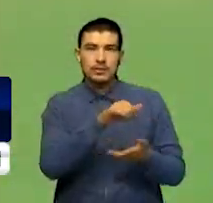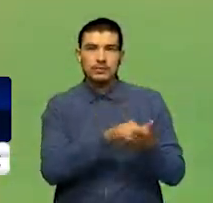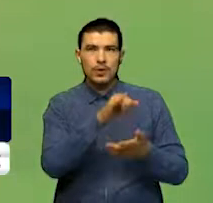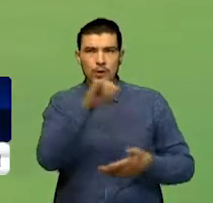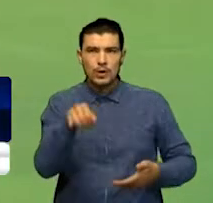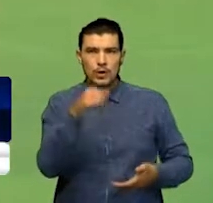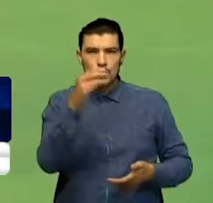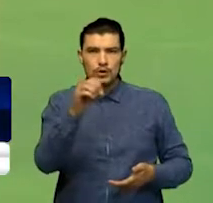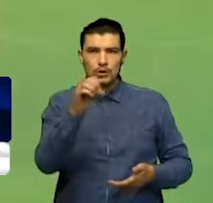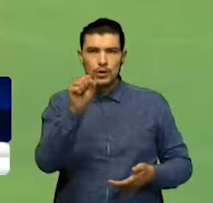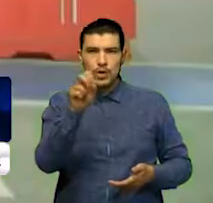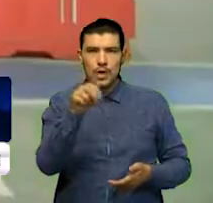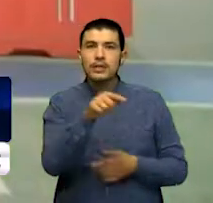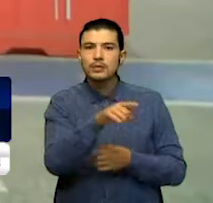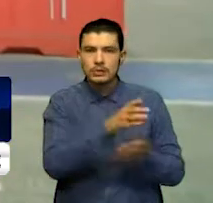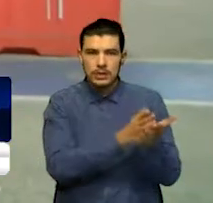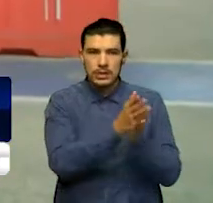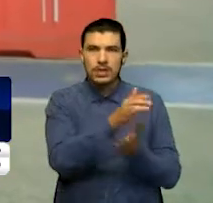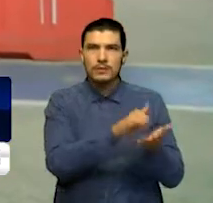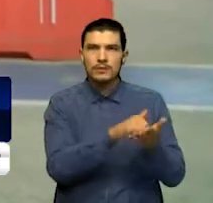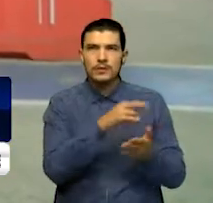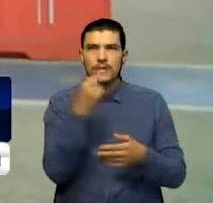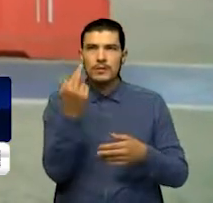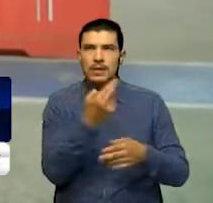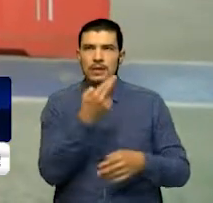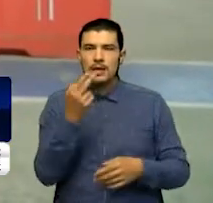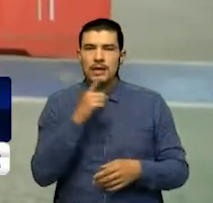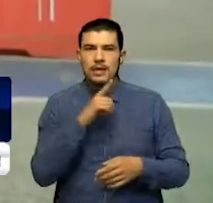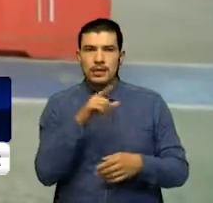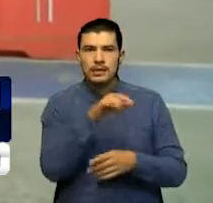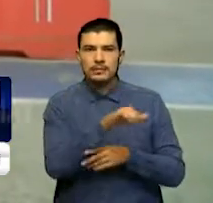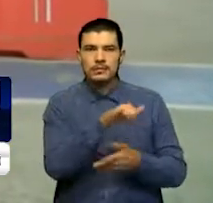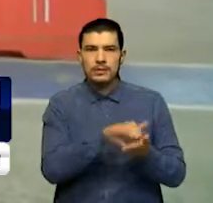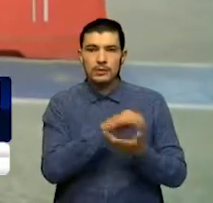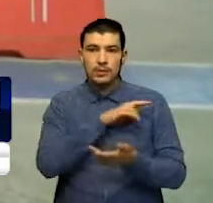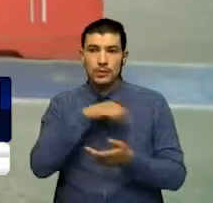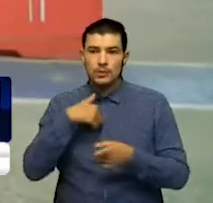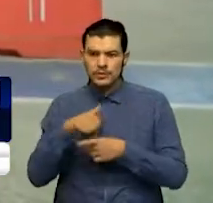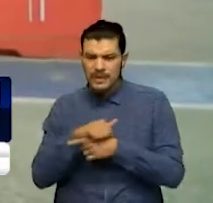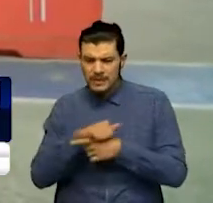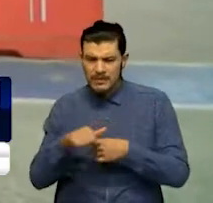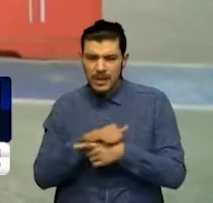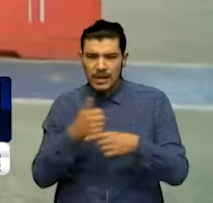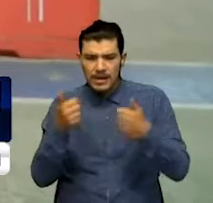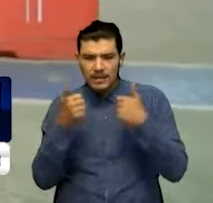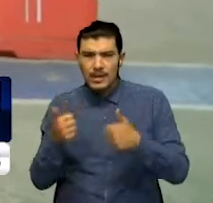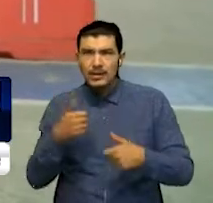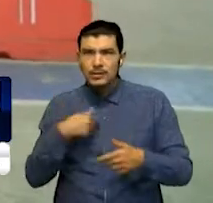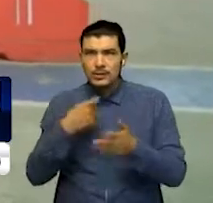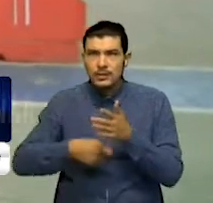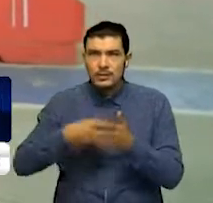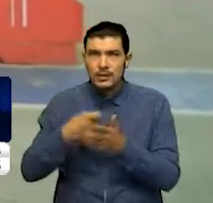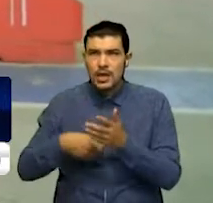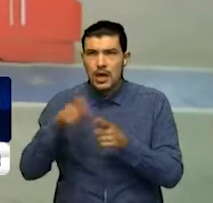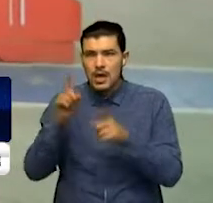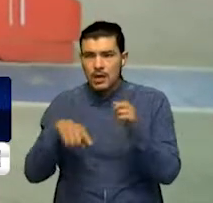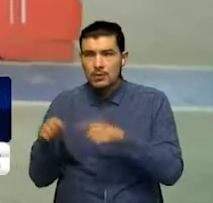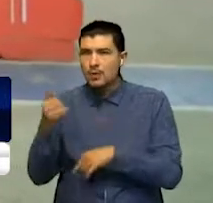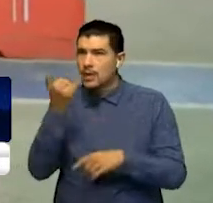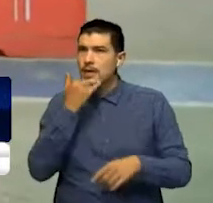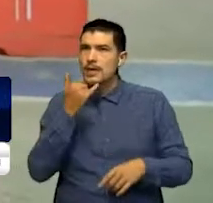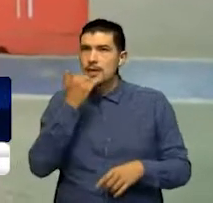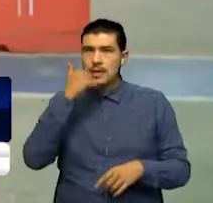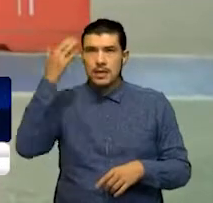repetirá en la nómina titular gracias esto está entrenando muy bien corriendo por ahí los errores que queremos